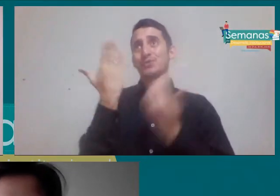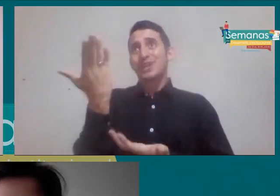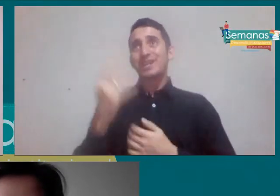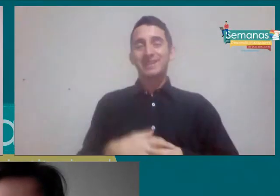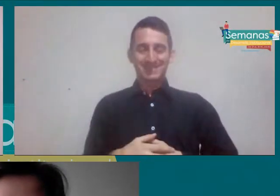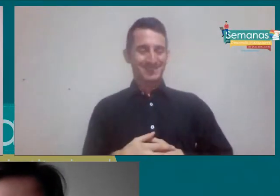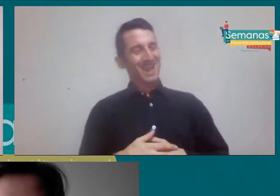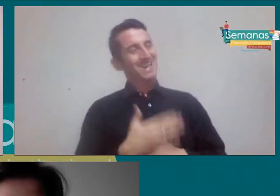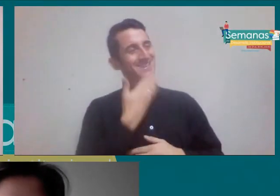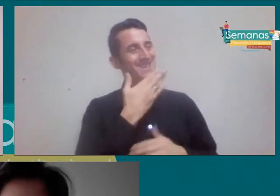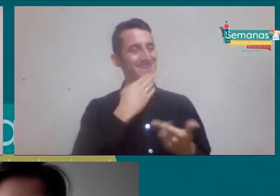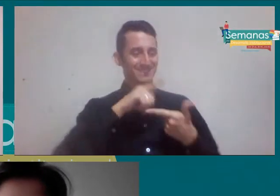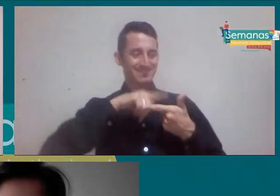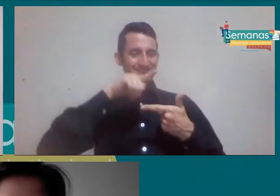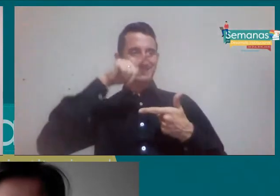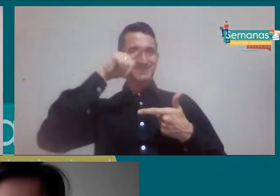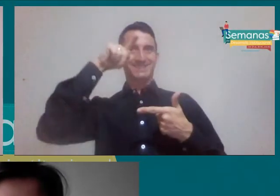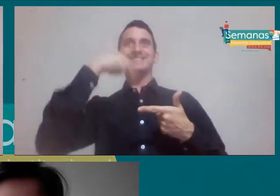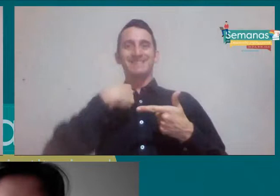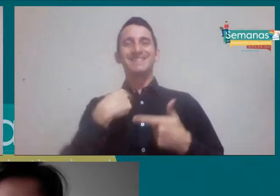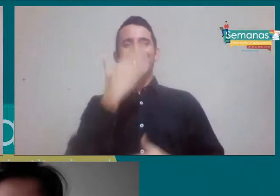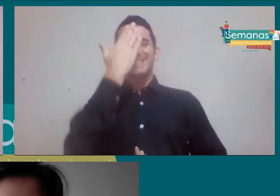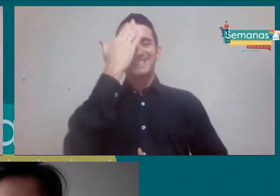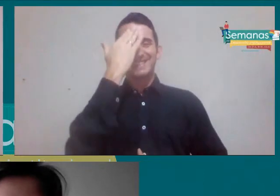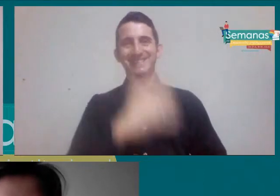rating, me imagino, sí, yo no tengo. Pero...